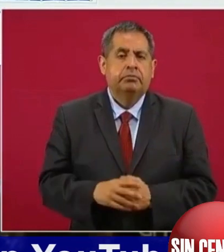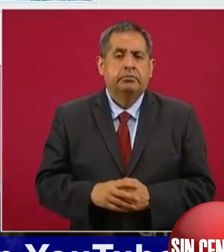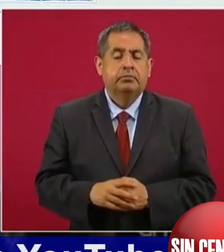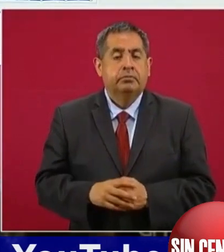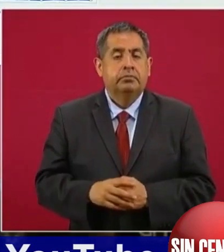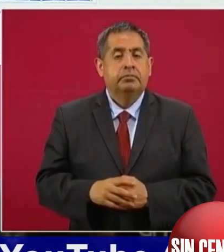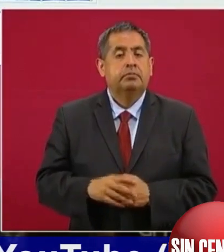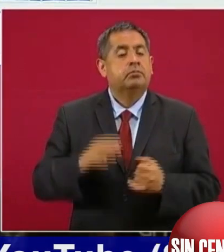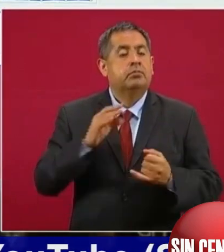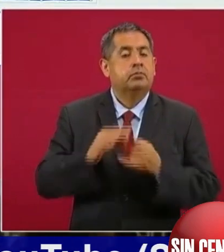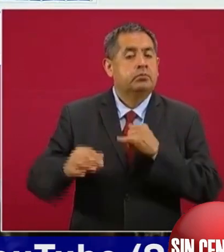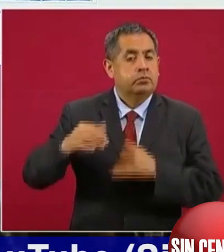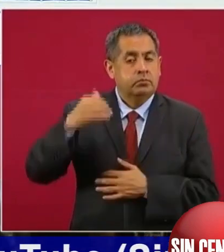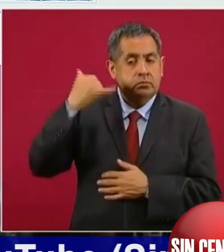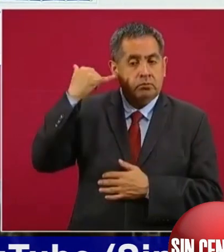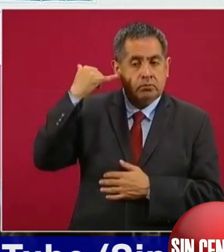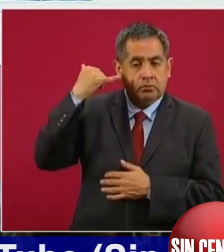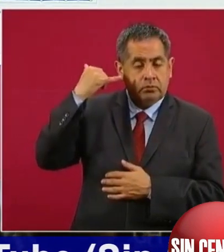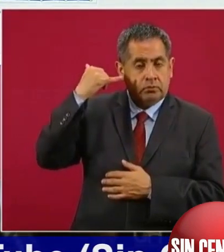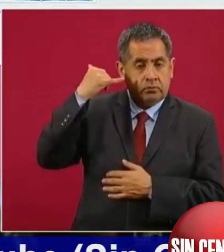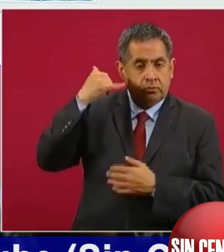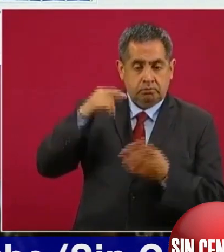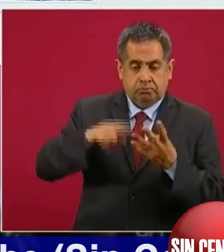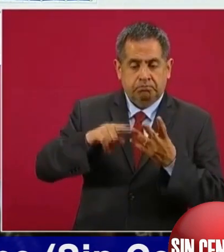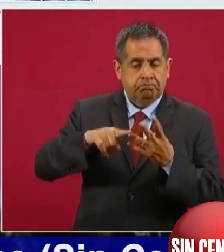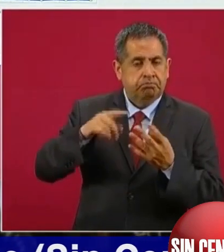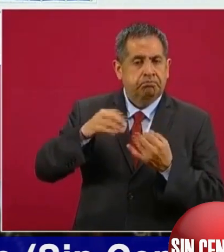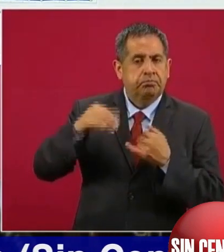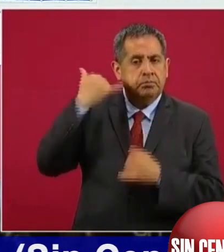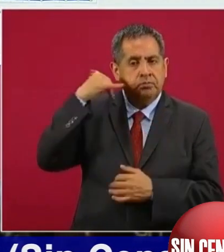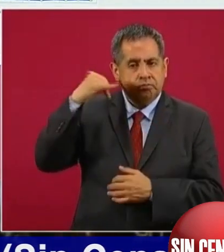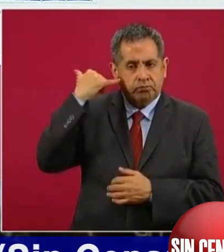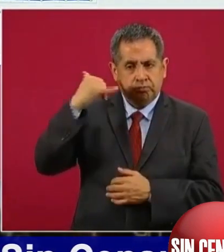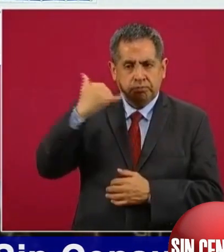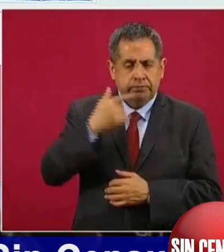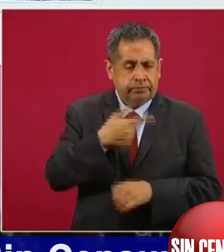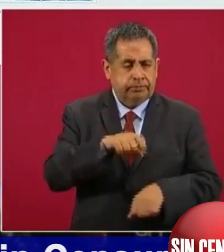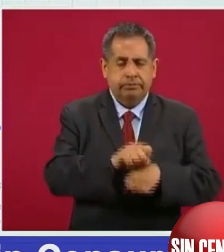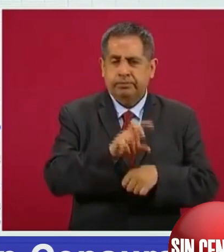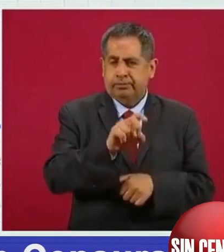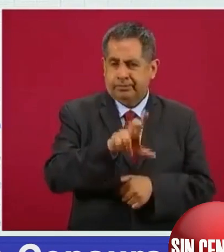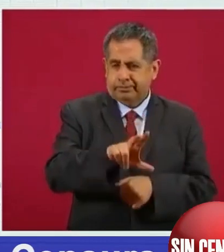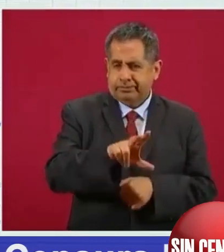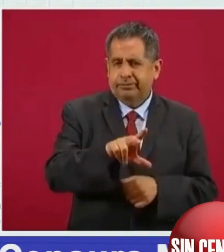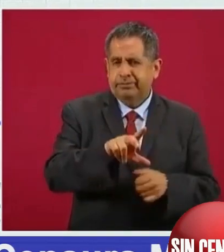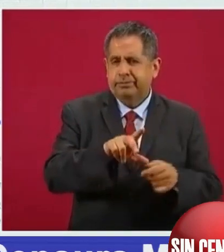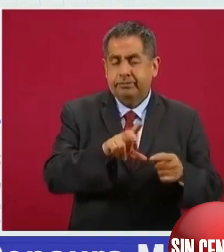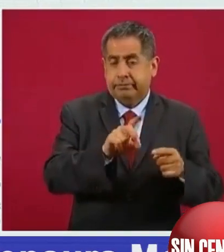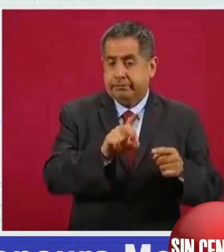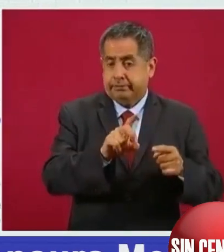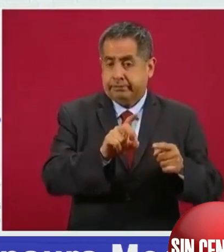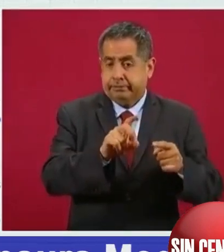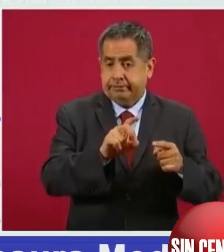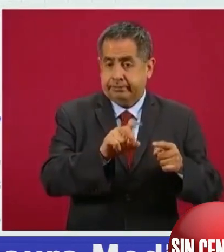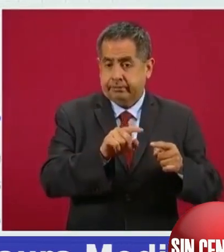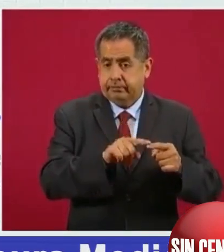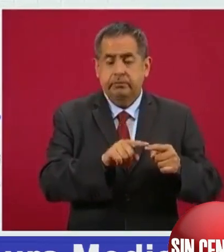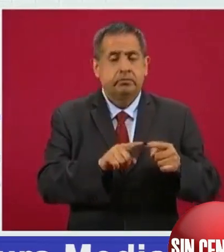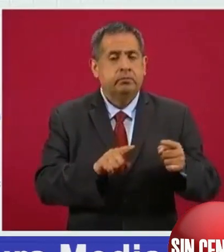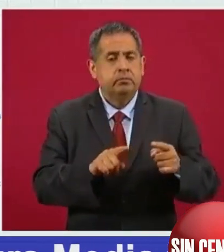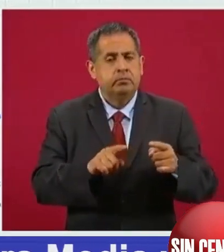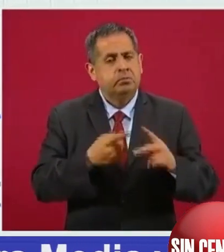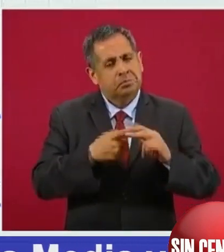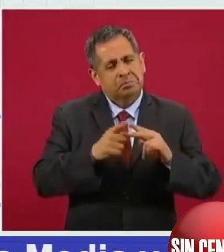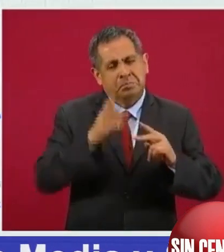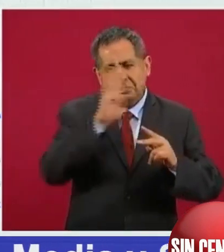Penúltimo, Yucatán. Yucatán también llegó a un punto máximo en la semana 30, y después ha tenido reducción, con